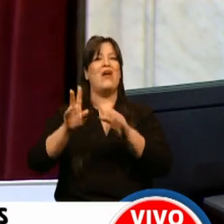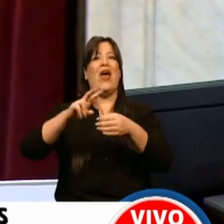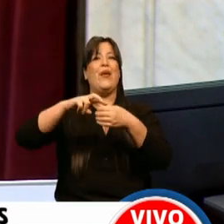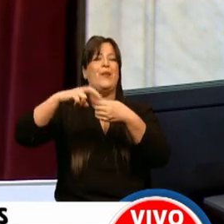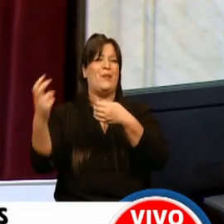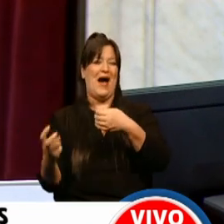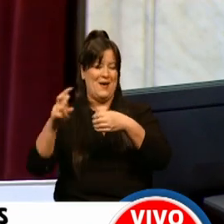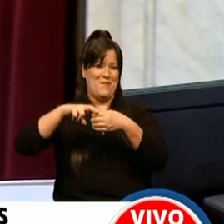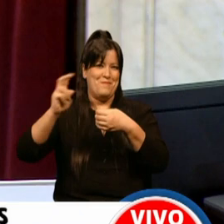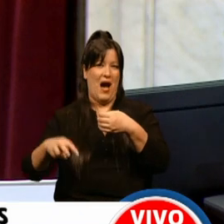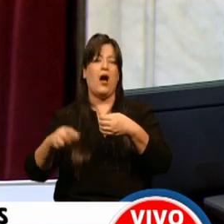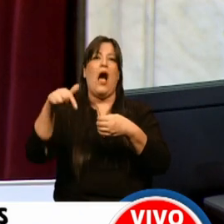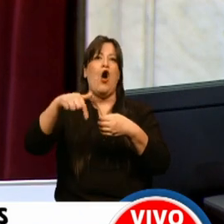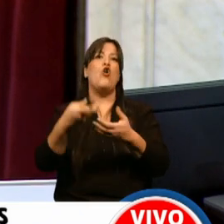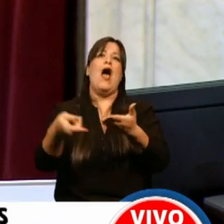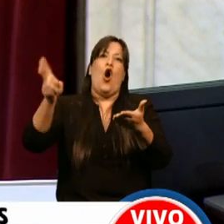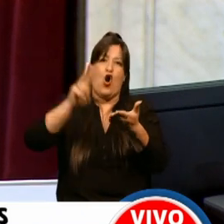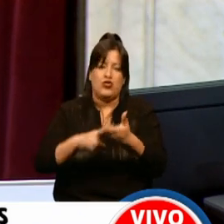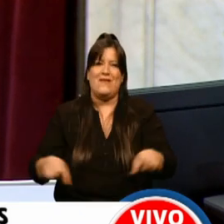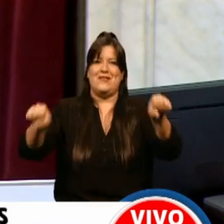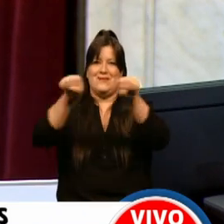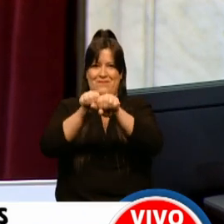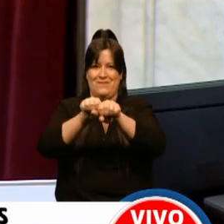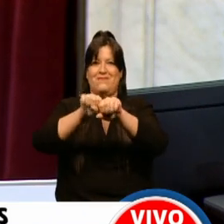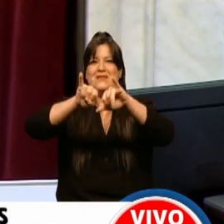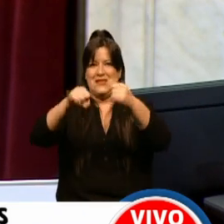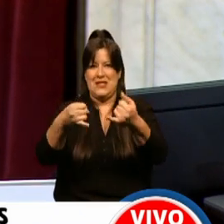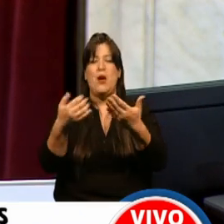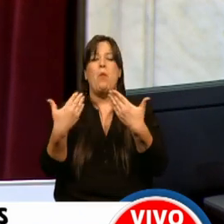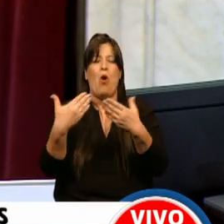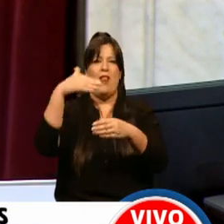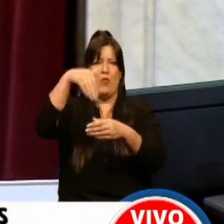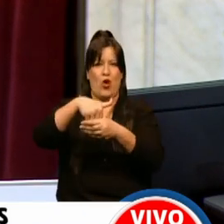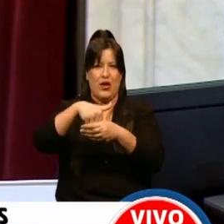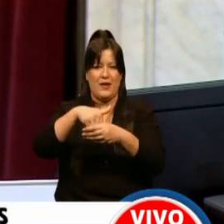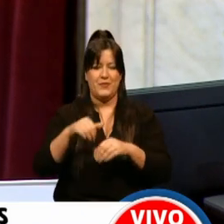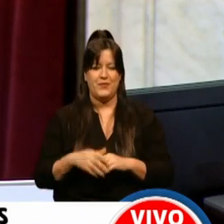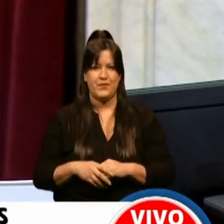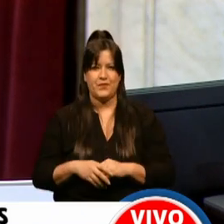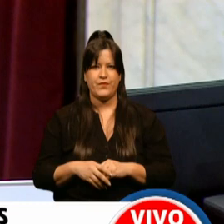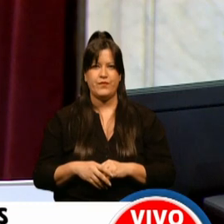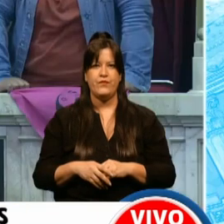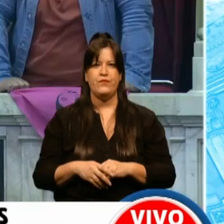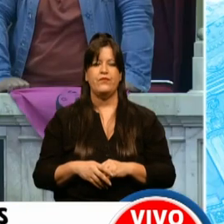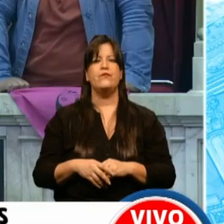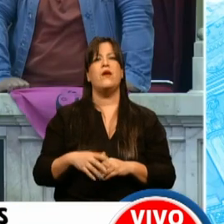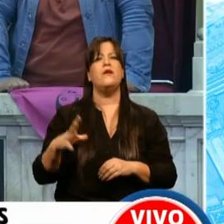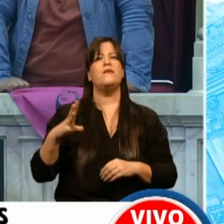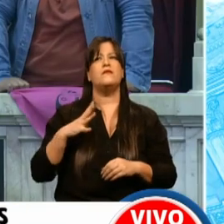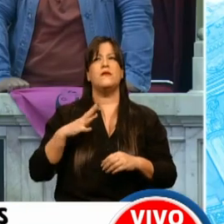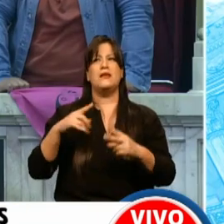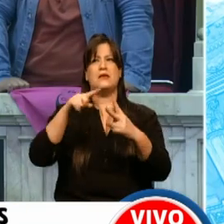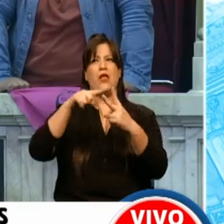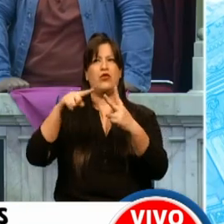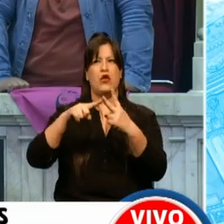así que tienen que volver a lograrse para estar en condiciones de votar nos quedan 2